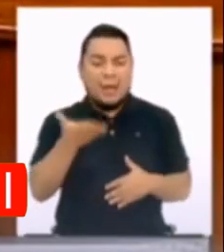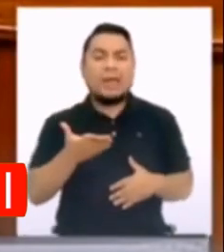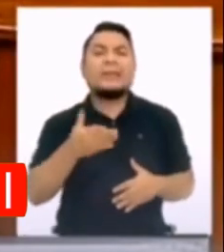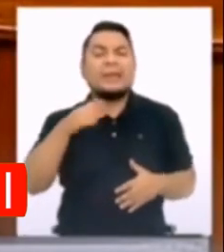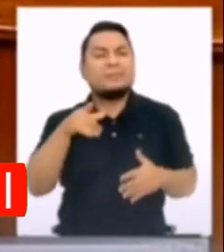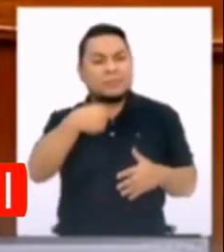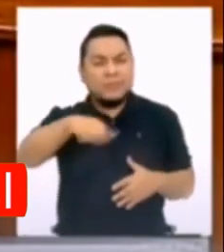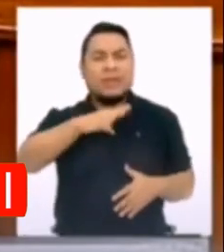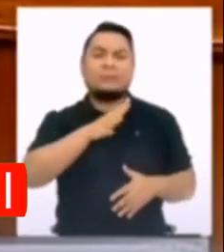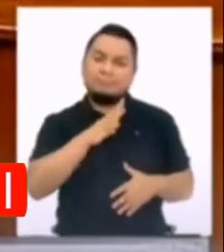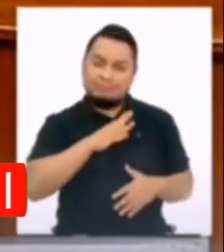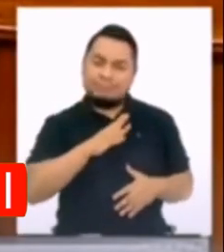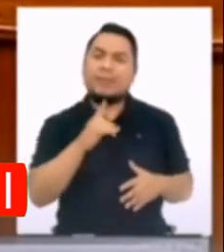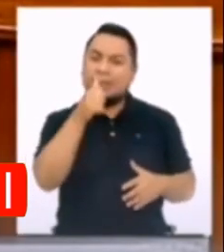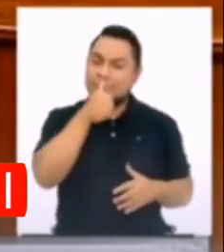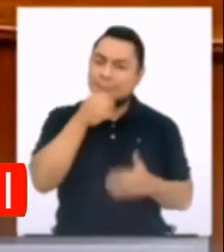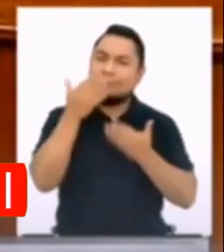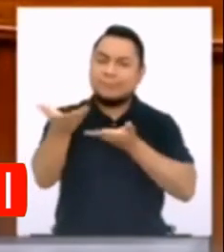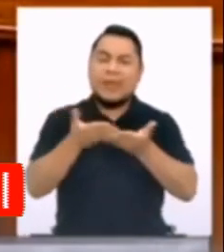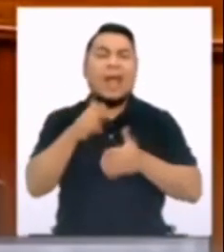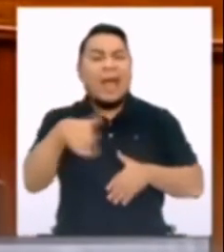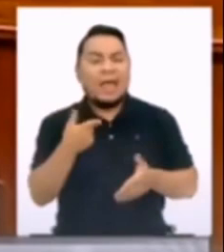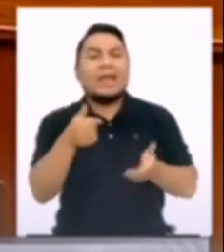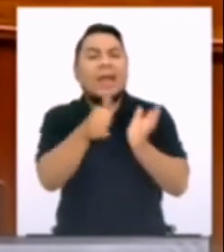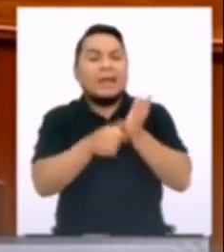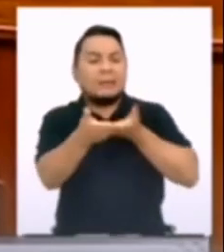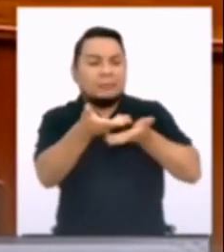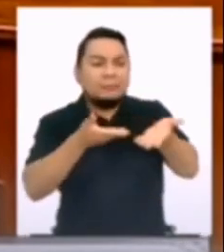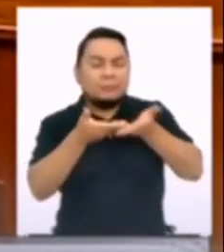pertinentes de las bancadas que no han apoyado.